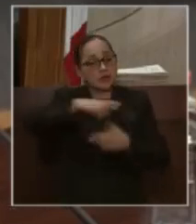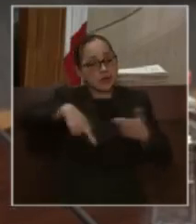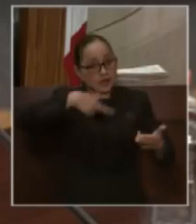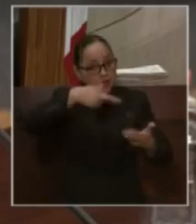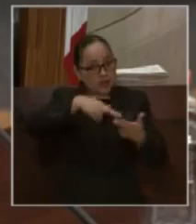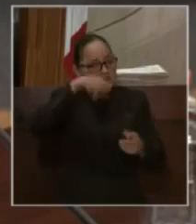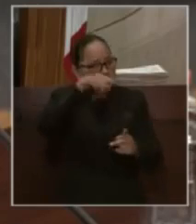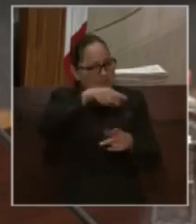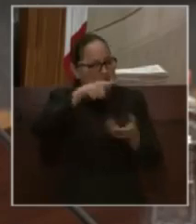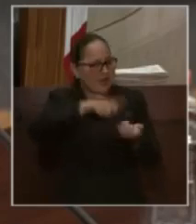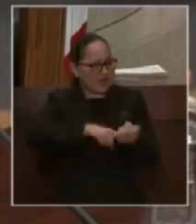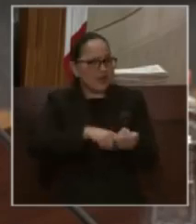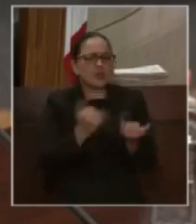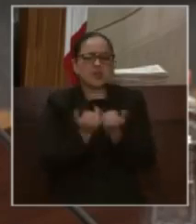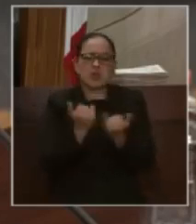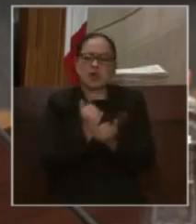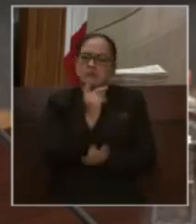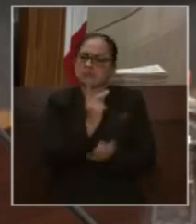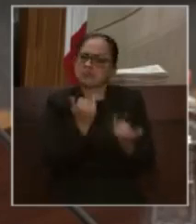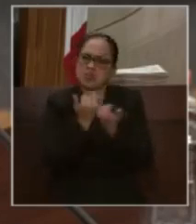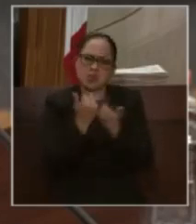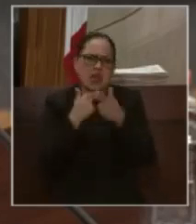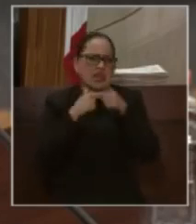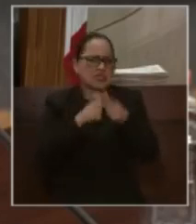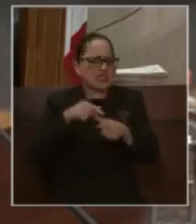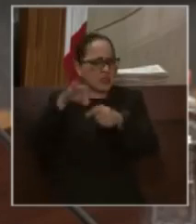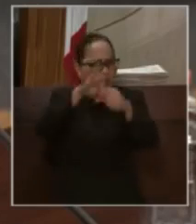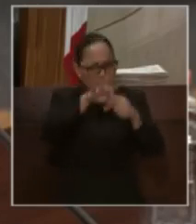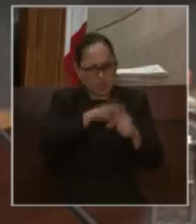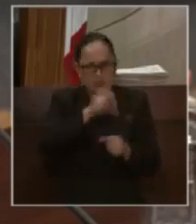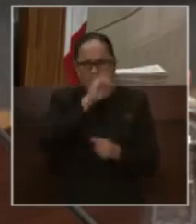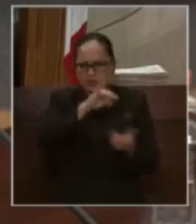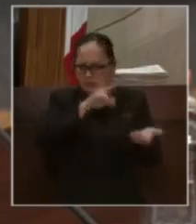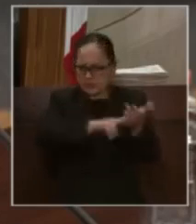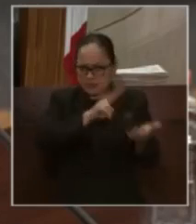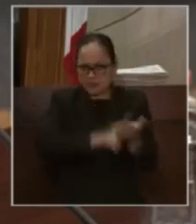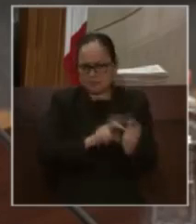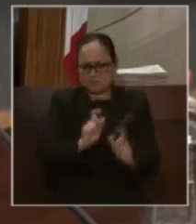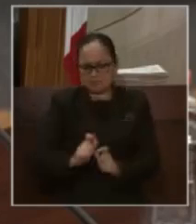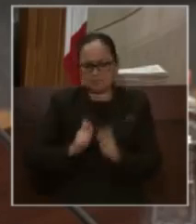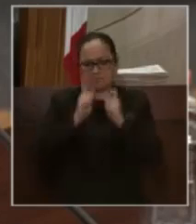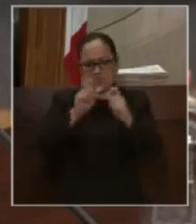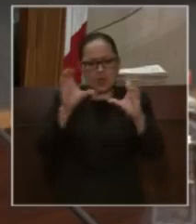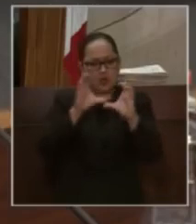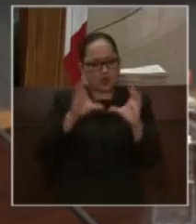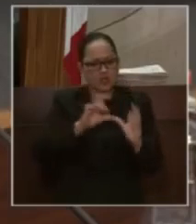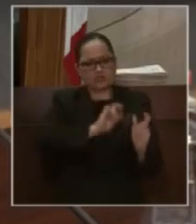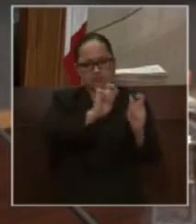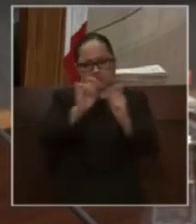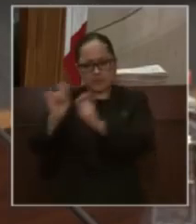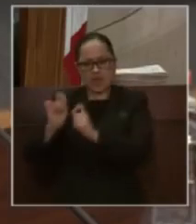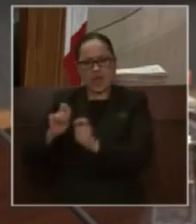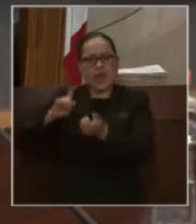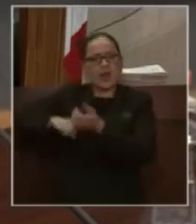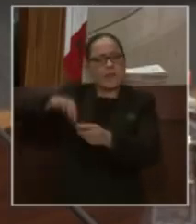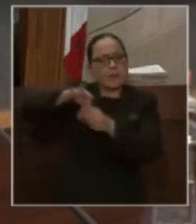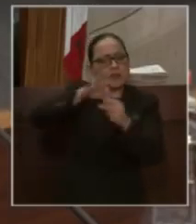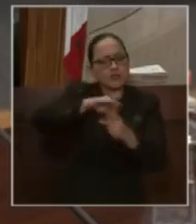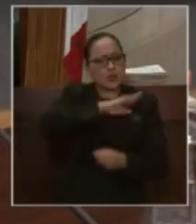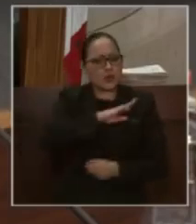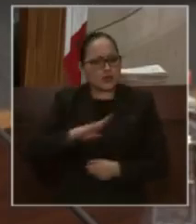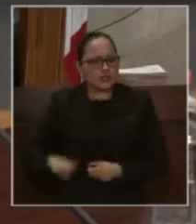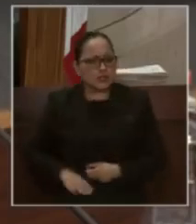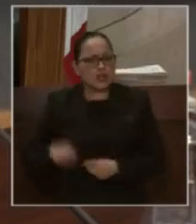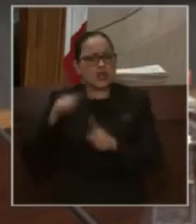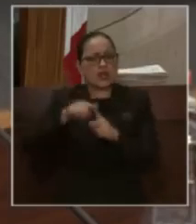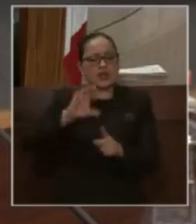y confirmar los cómputos municipales, declaración de validez y la entrega de las constancias de mayoría de las elecciones municipales